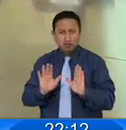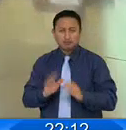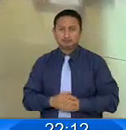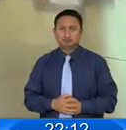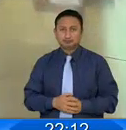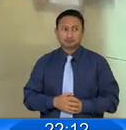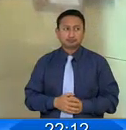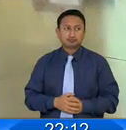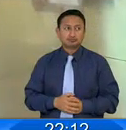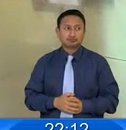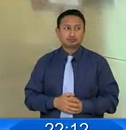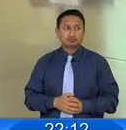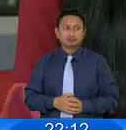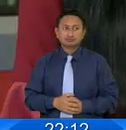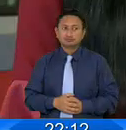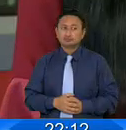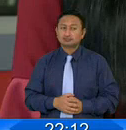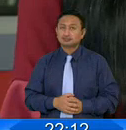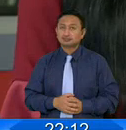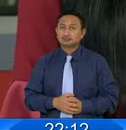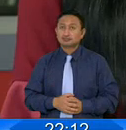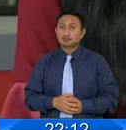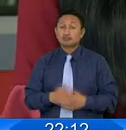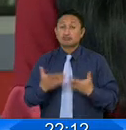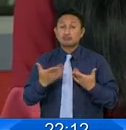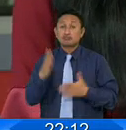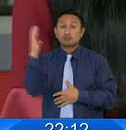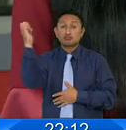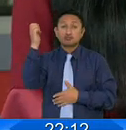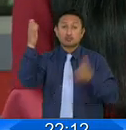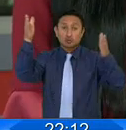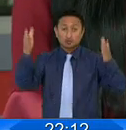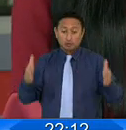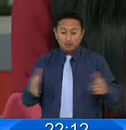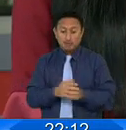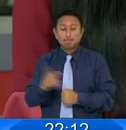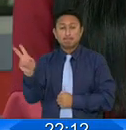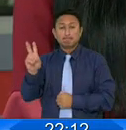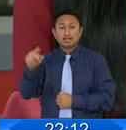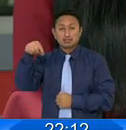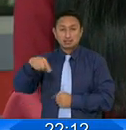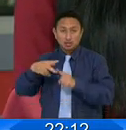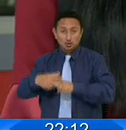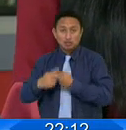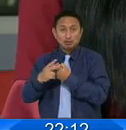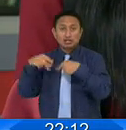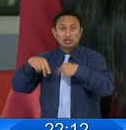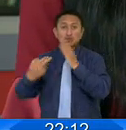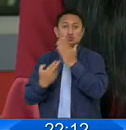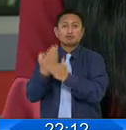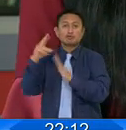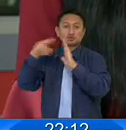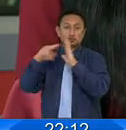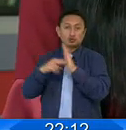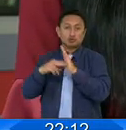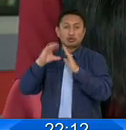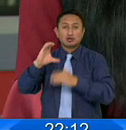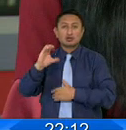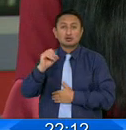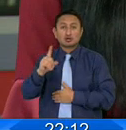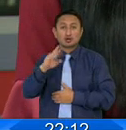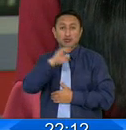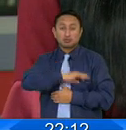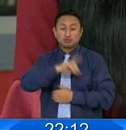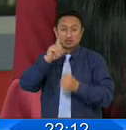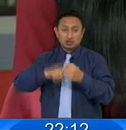informó Adriana Rojas. Terminado el estado de excepción, desde este viernes entrará a regir las medidas impuestas por el COE Metropolitano